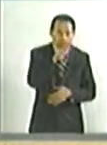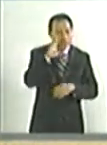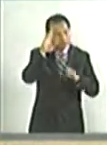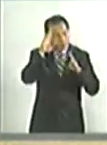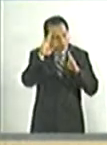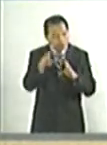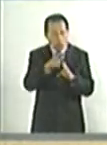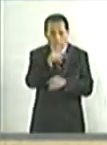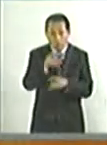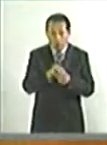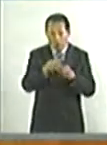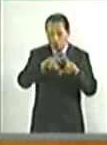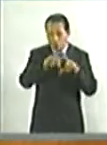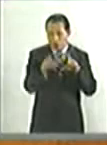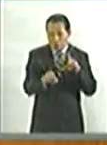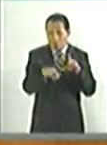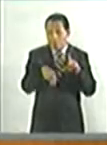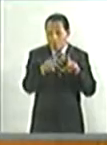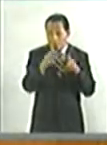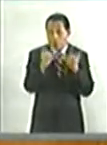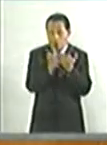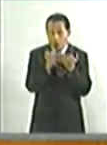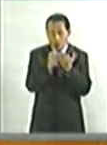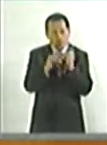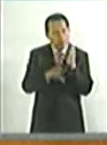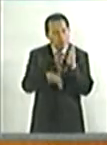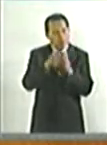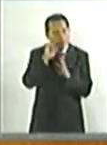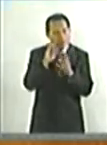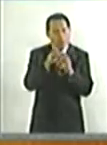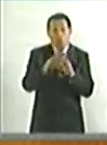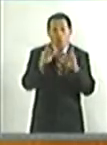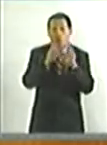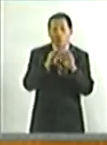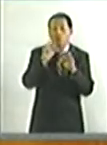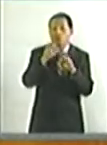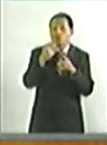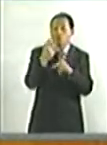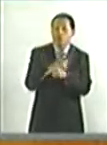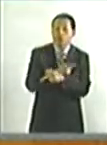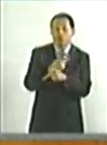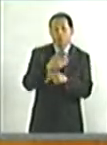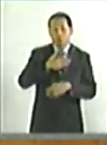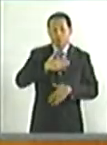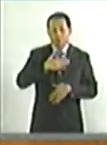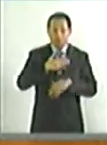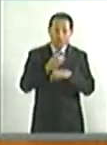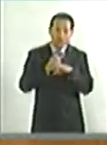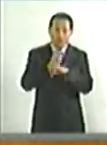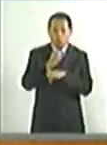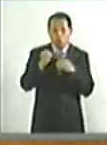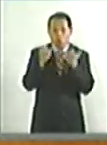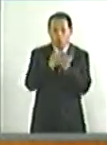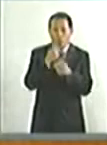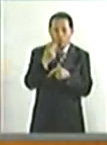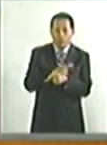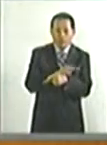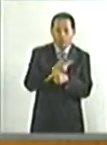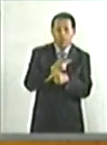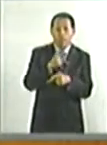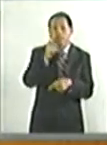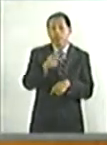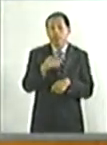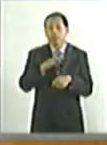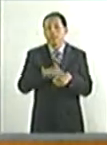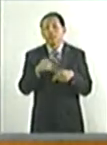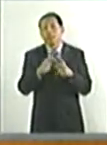ocupación en todo el país, pero también destacar particularmente lo que viene ocurriendo en mi estado. Hablamos del